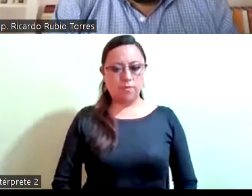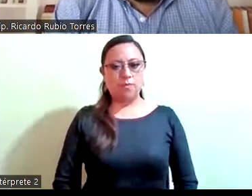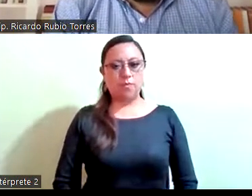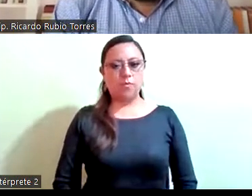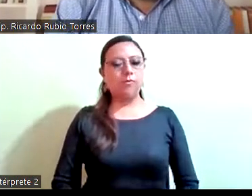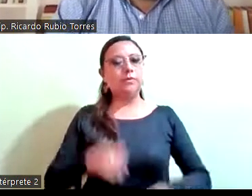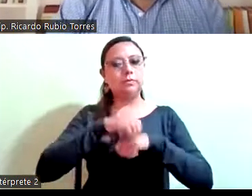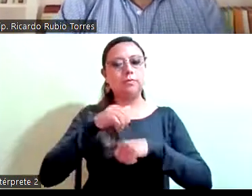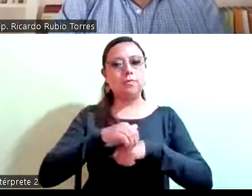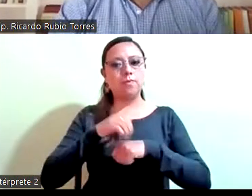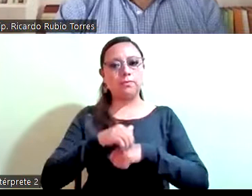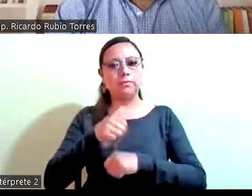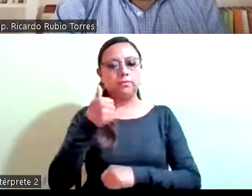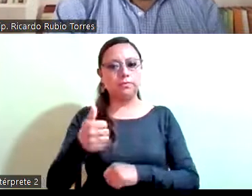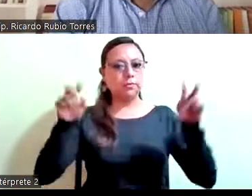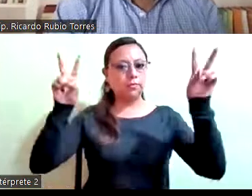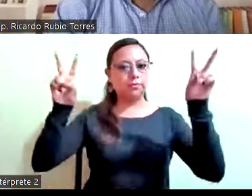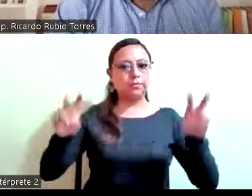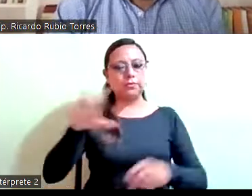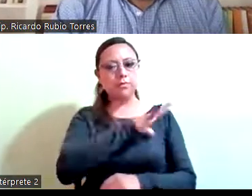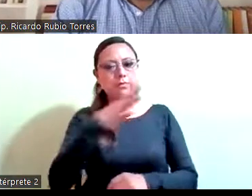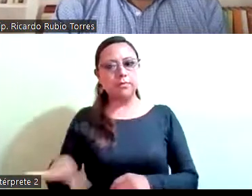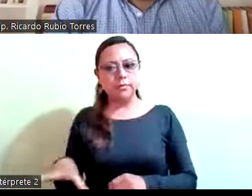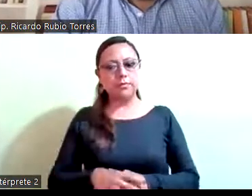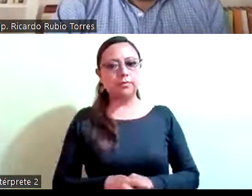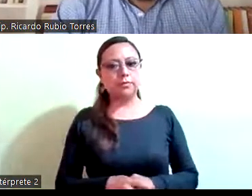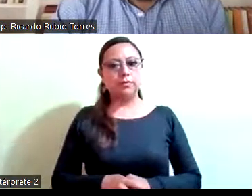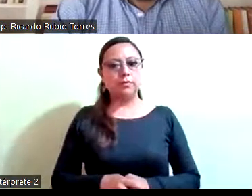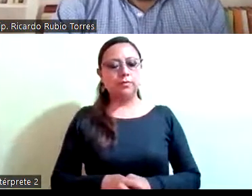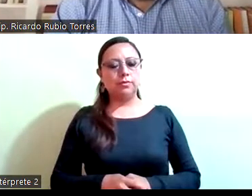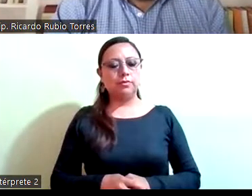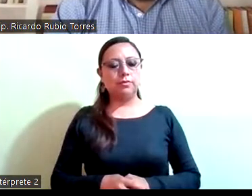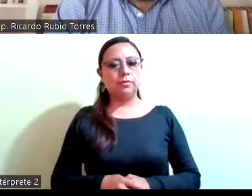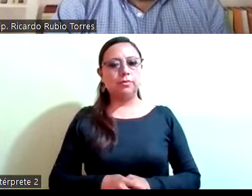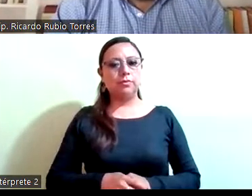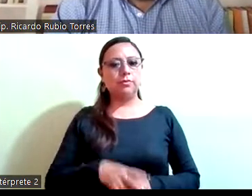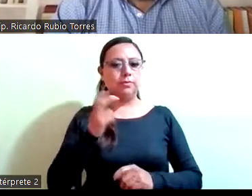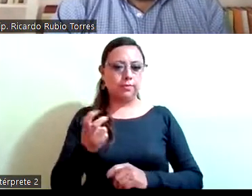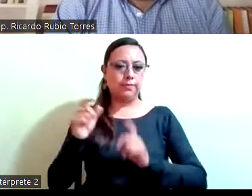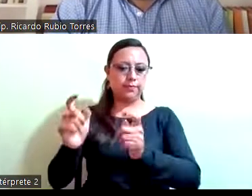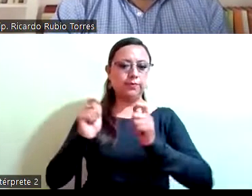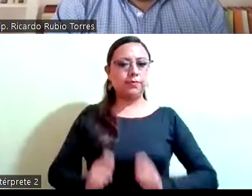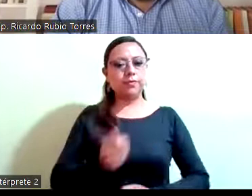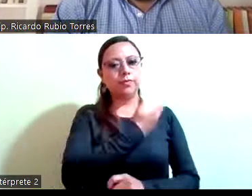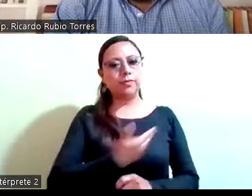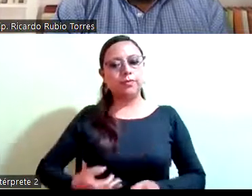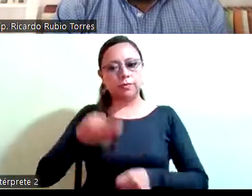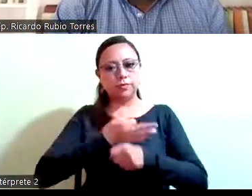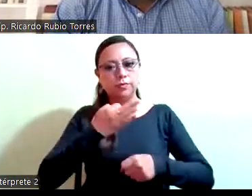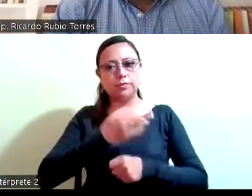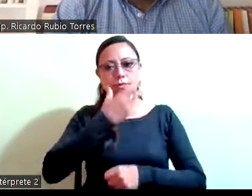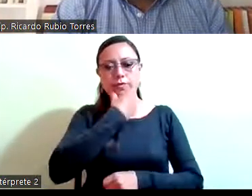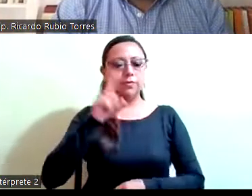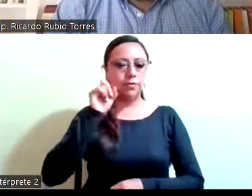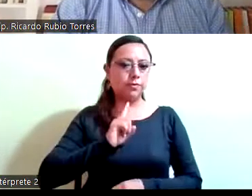El numeral sexto corresponde a los asuntos generales, por lo que por instrucciones de la presidencia se pregunta a